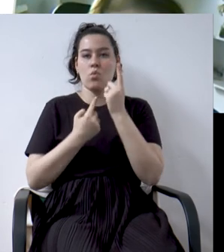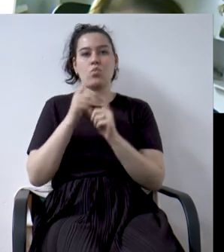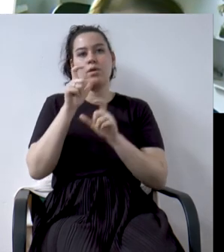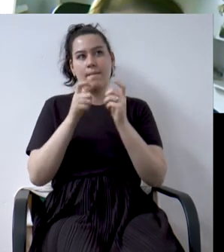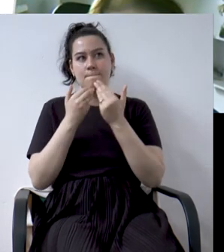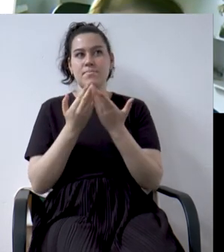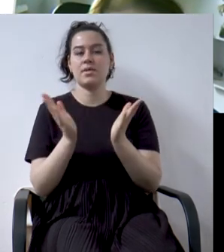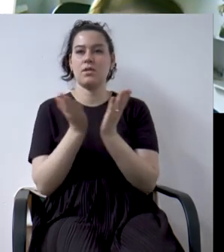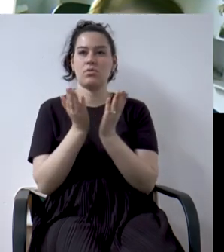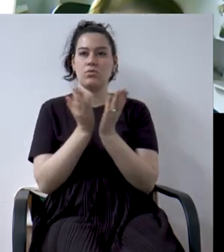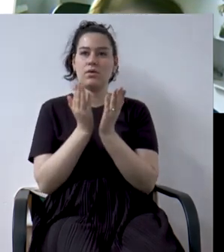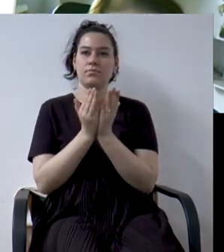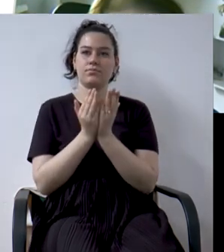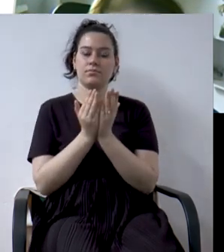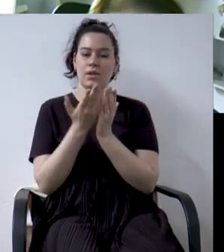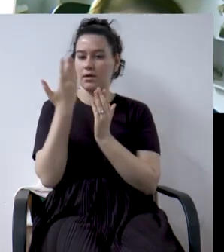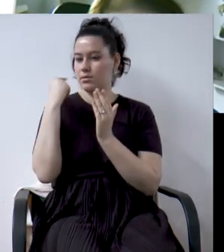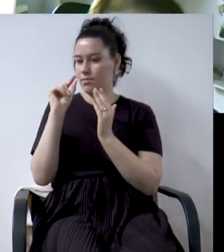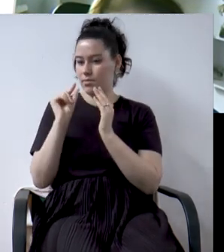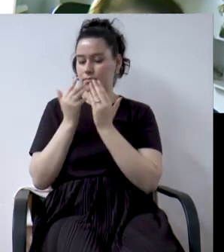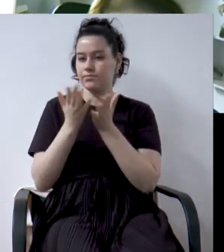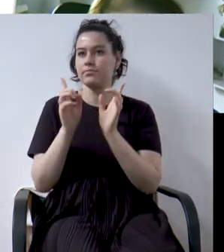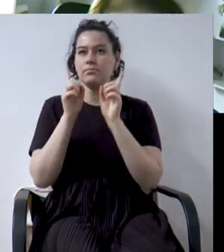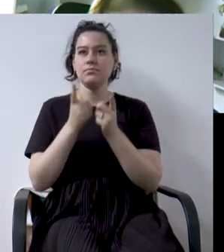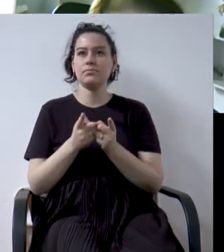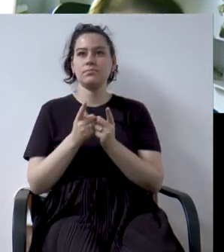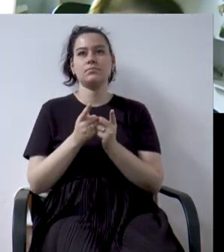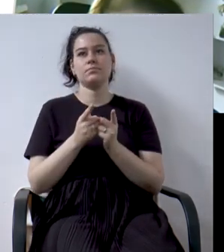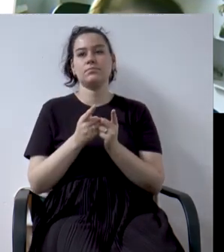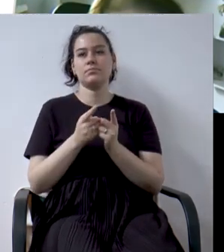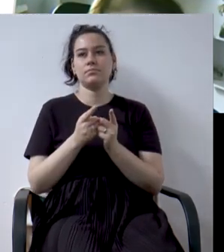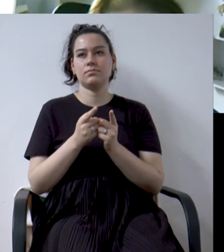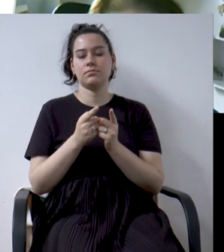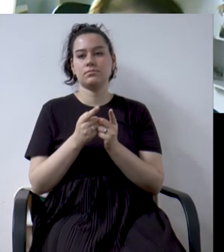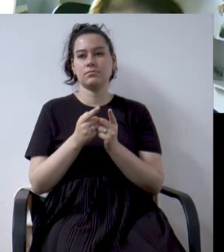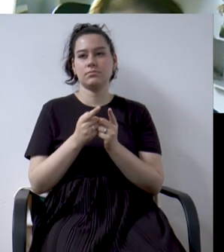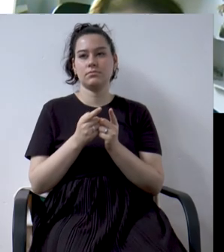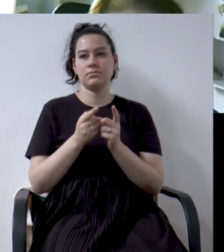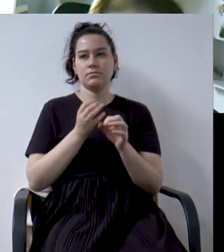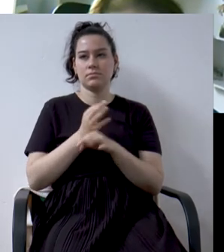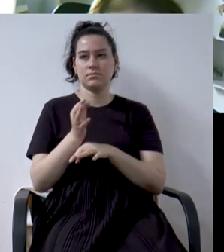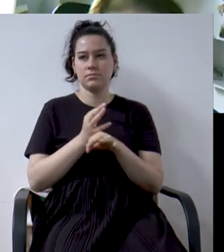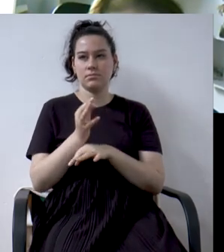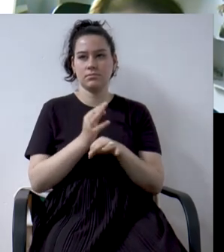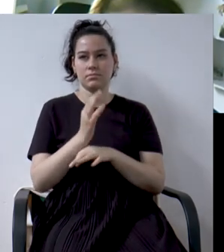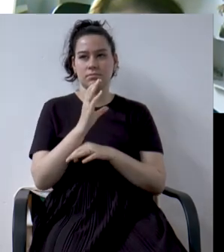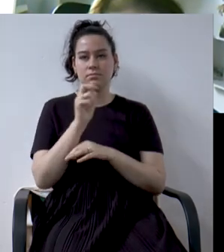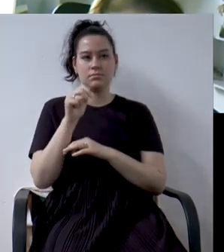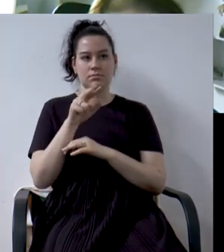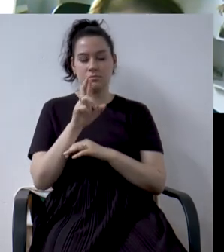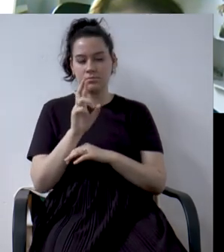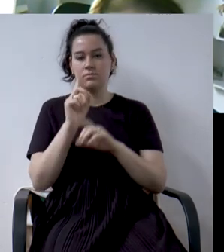es bastante reciente y también indica un poco bueno, todo lo que fue la conformación del CENUR y